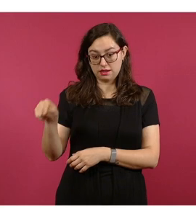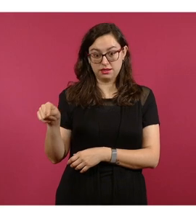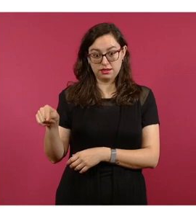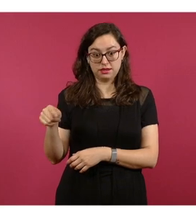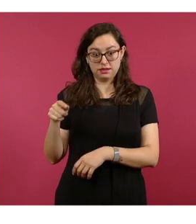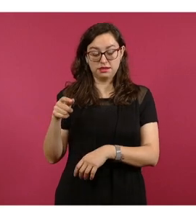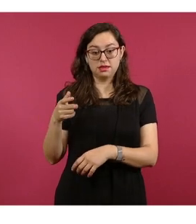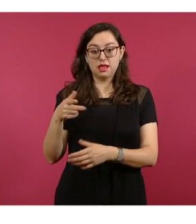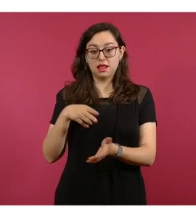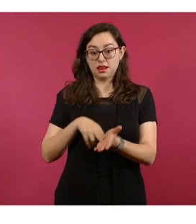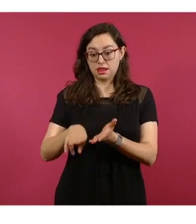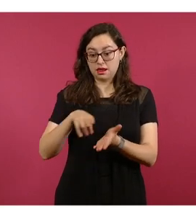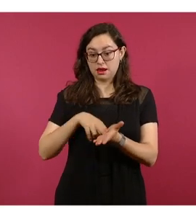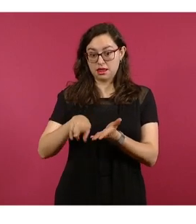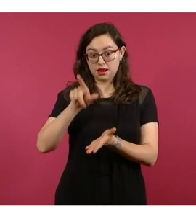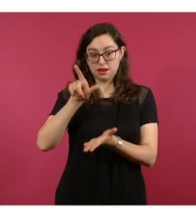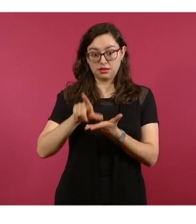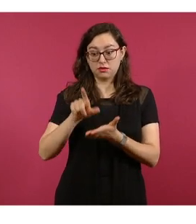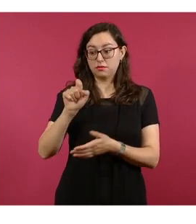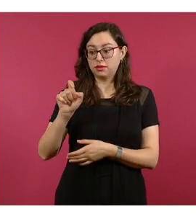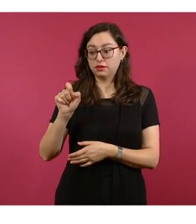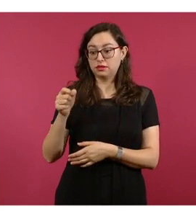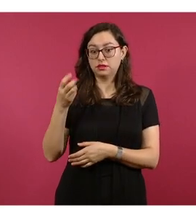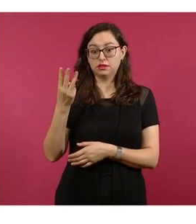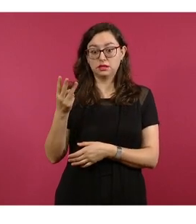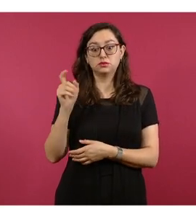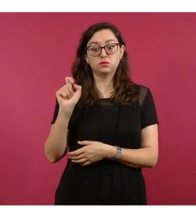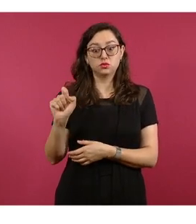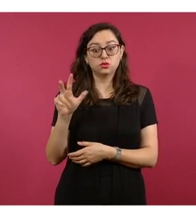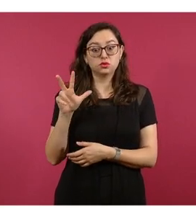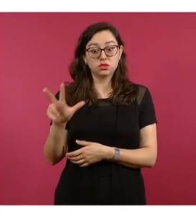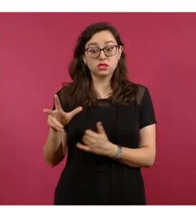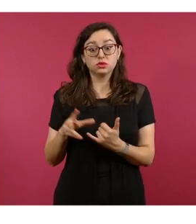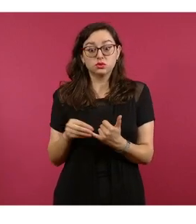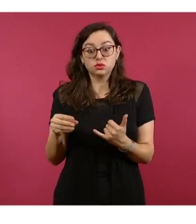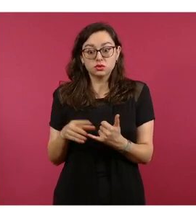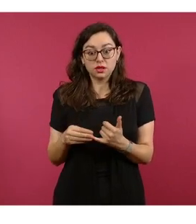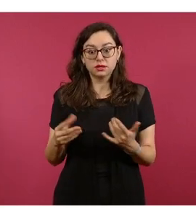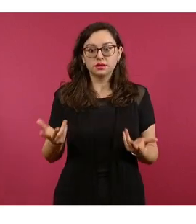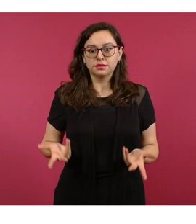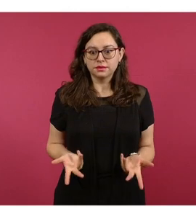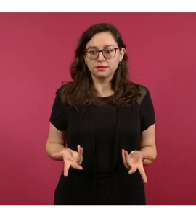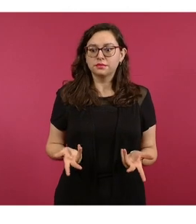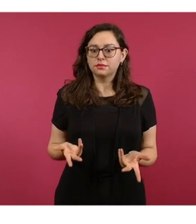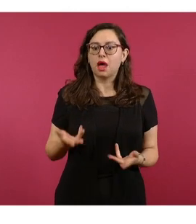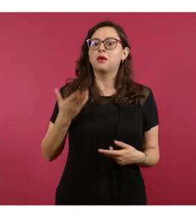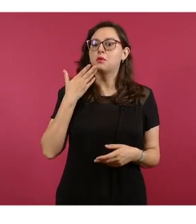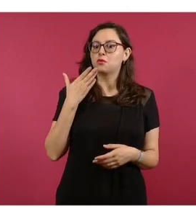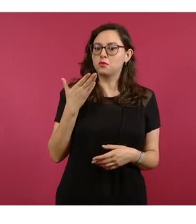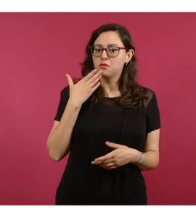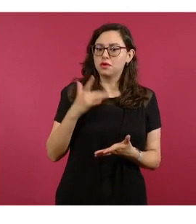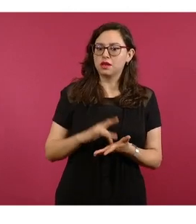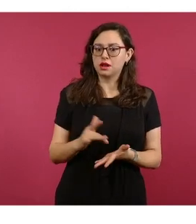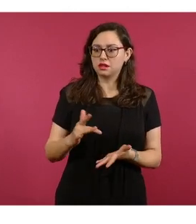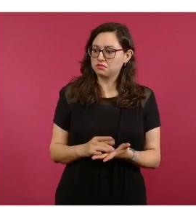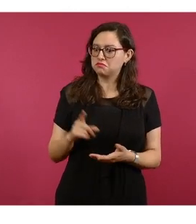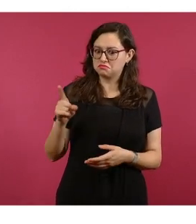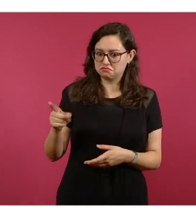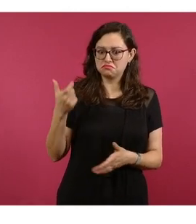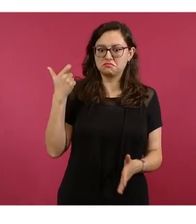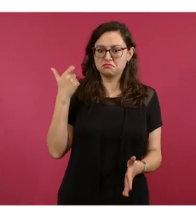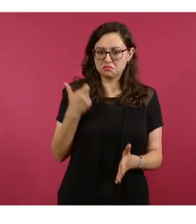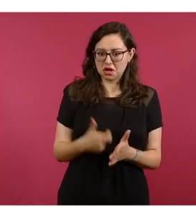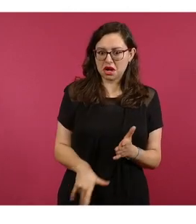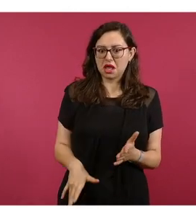ocasión en 23 pesos con 18 centavos. Muchas gracias a esta gasolinera. Se nota el esfuerzo allá en la capital del estado de Puebla.